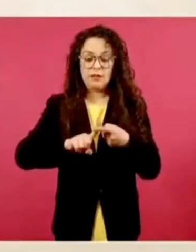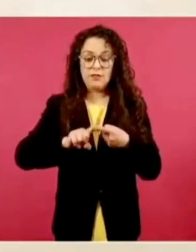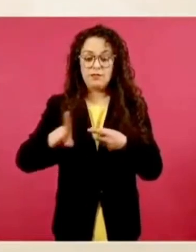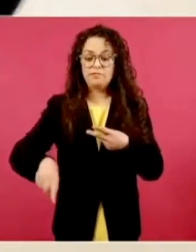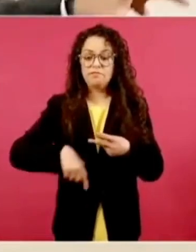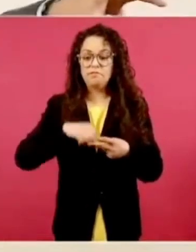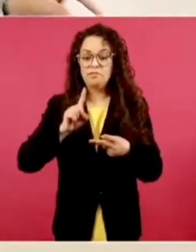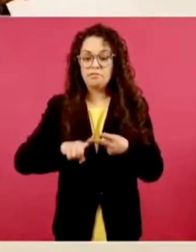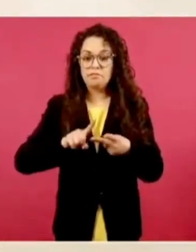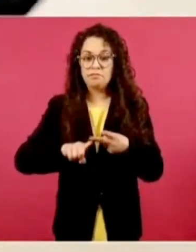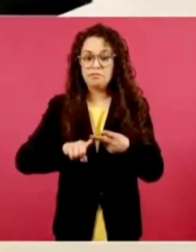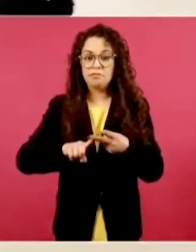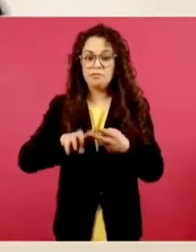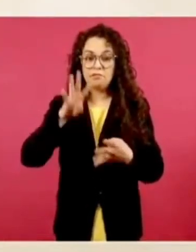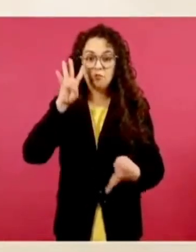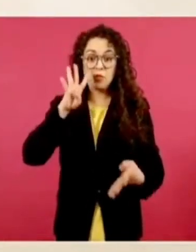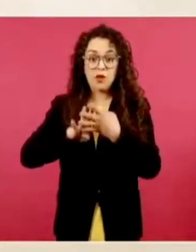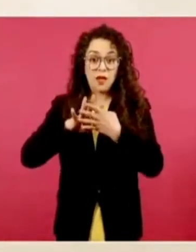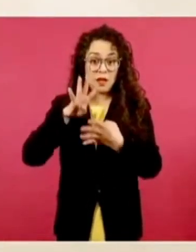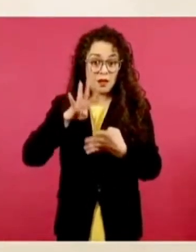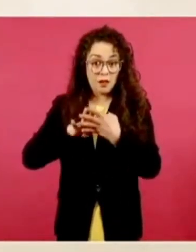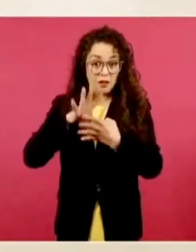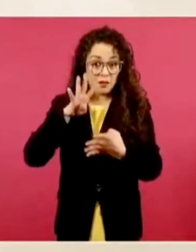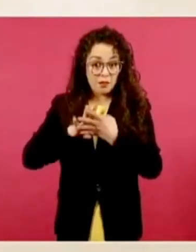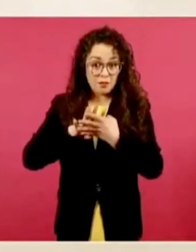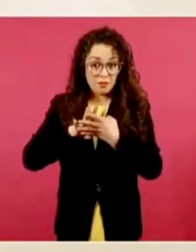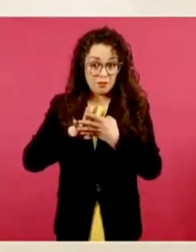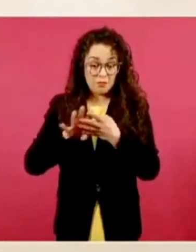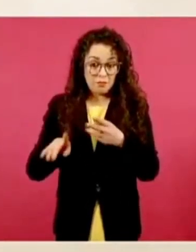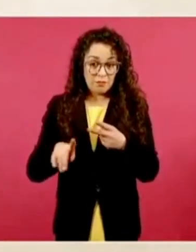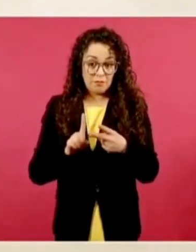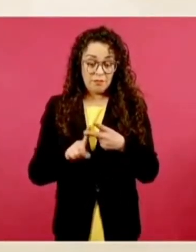eran reclusorios, igual.